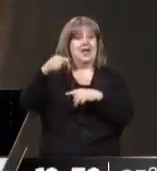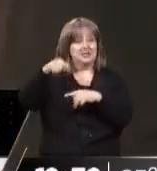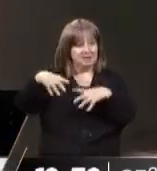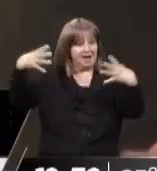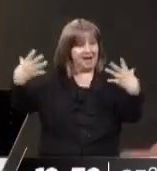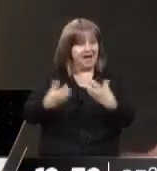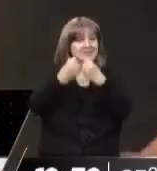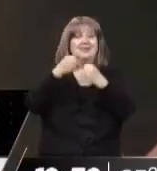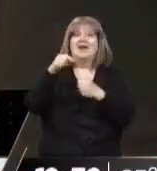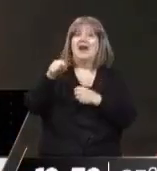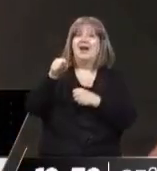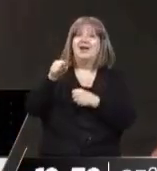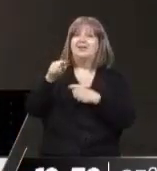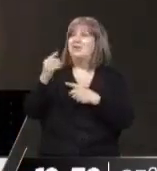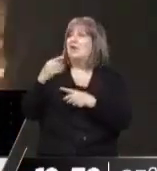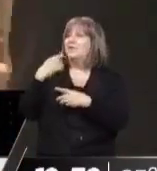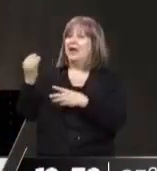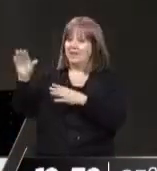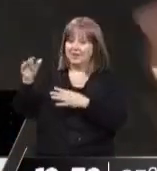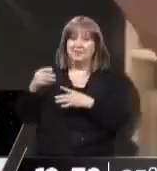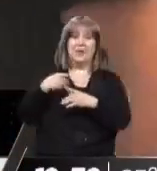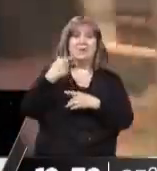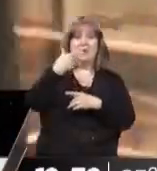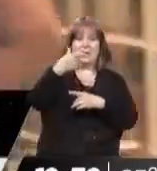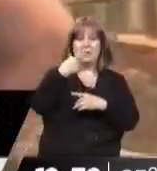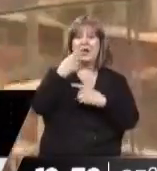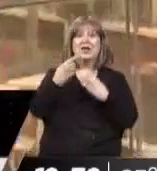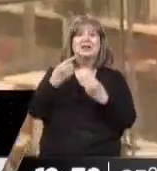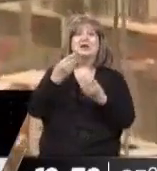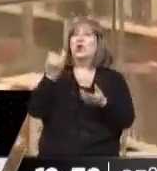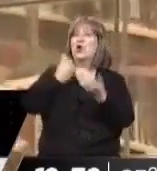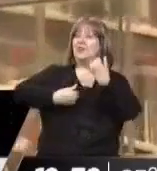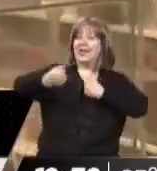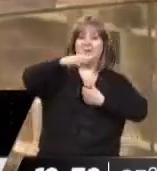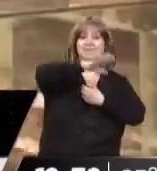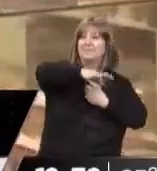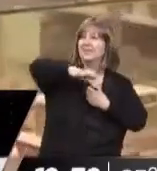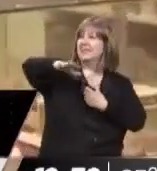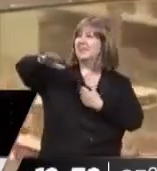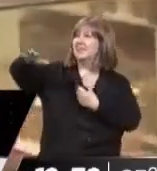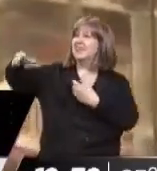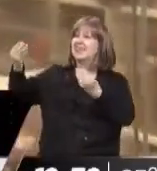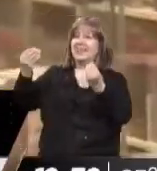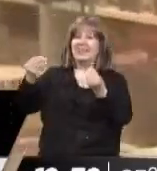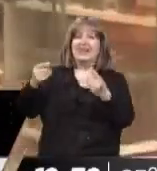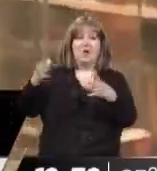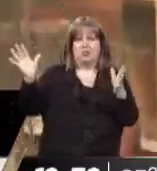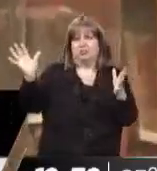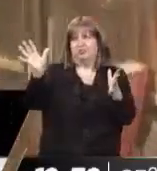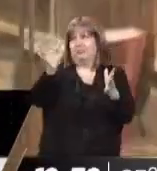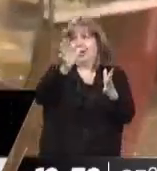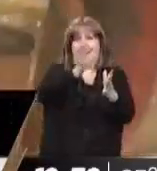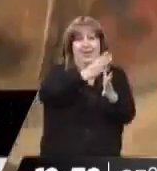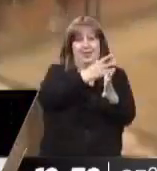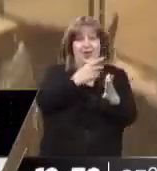cada cosita tiene su historia. Vení de este lado, así lo vamos viendo. En este caso, él tiene de todo. Mira,